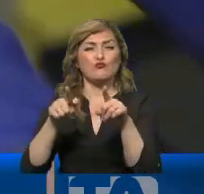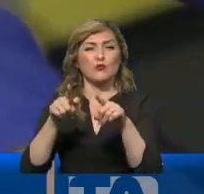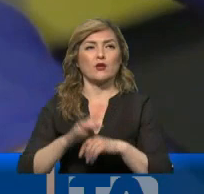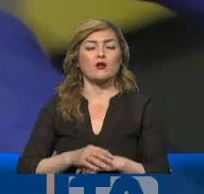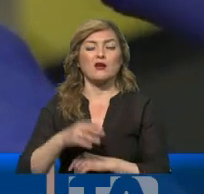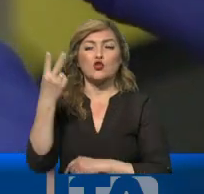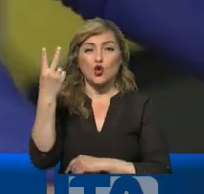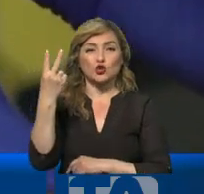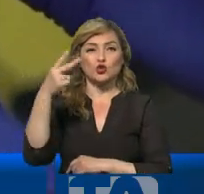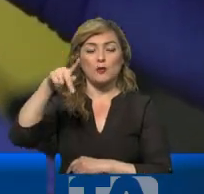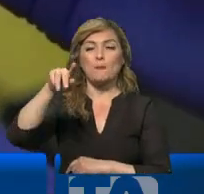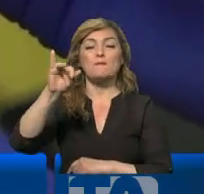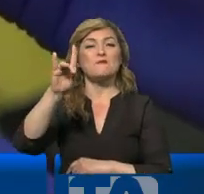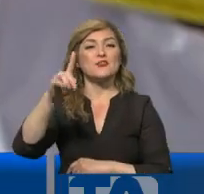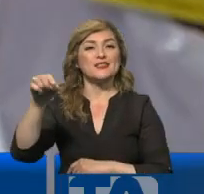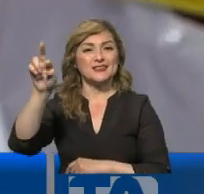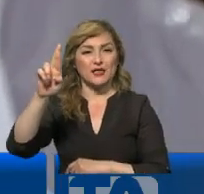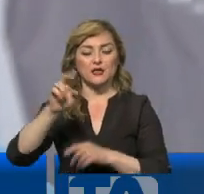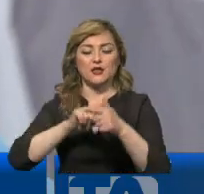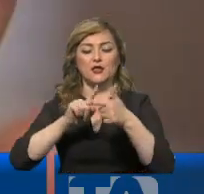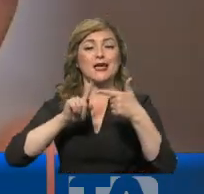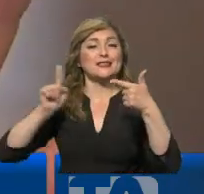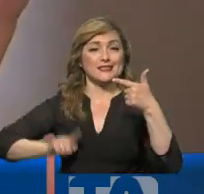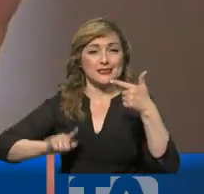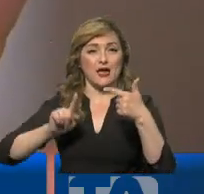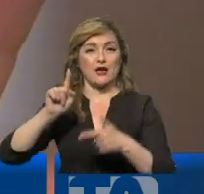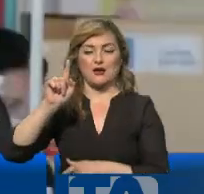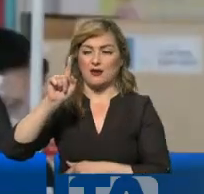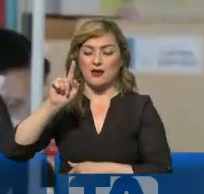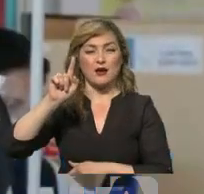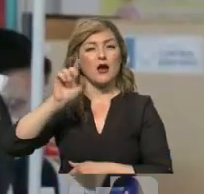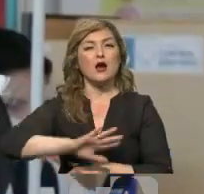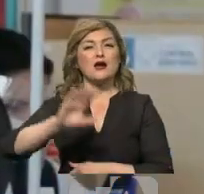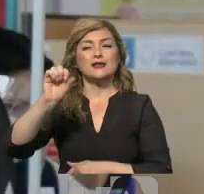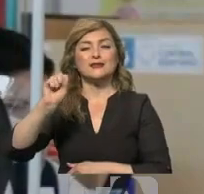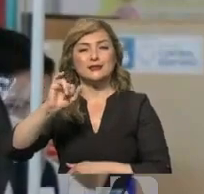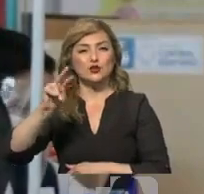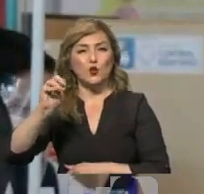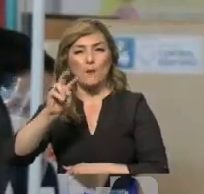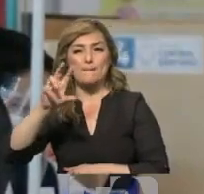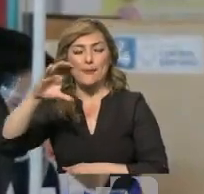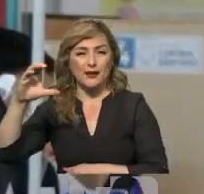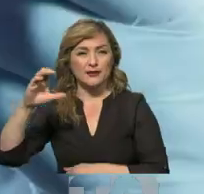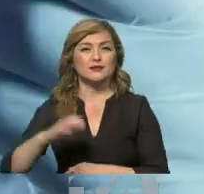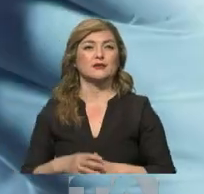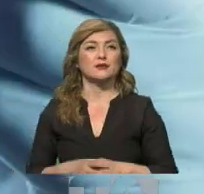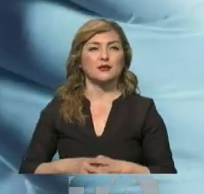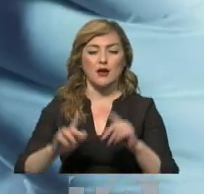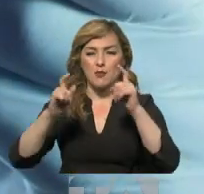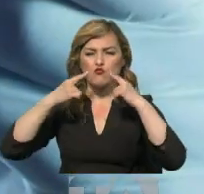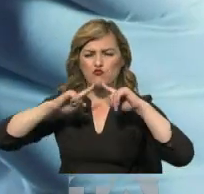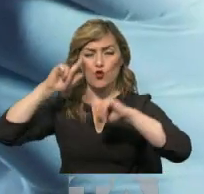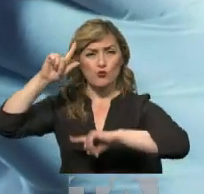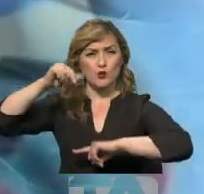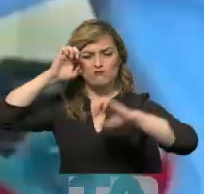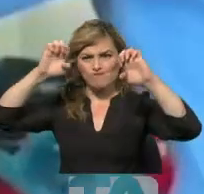de la farmacéutica china Sinovac. Además, asegura que los confinamientos focalizados y la campaña masiva de comunicación desde el gobierno han acompañado